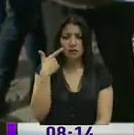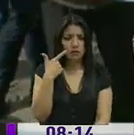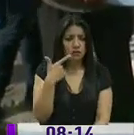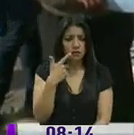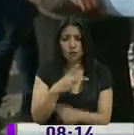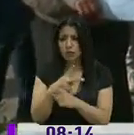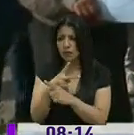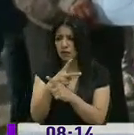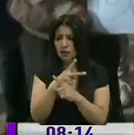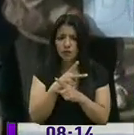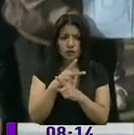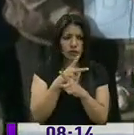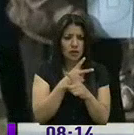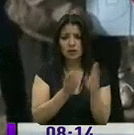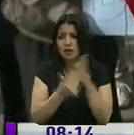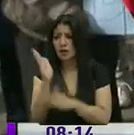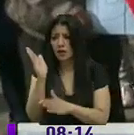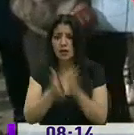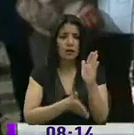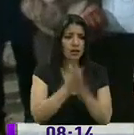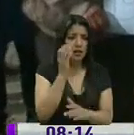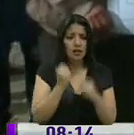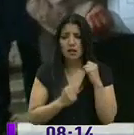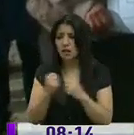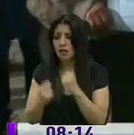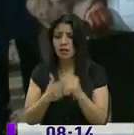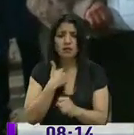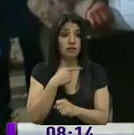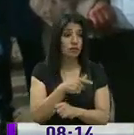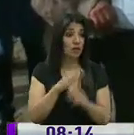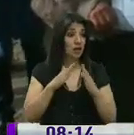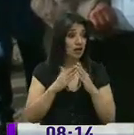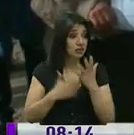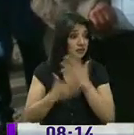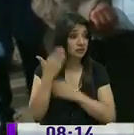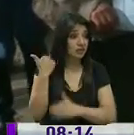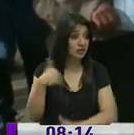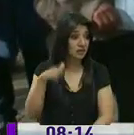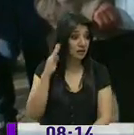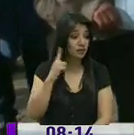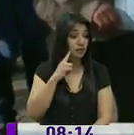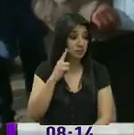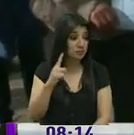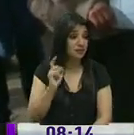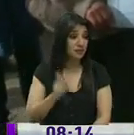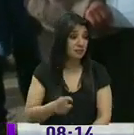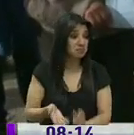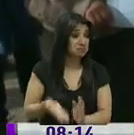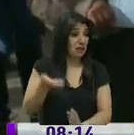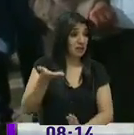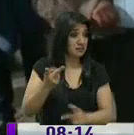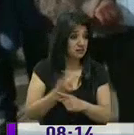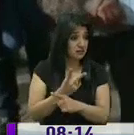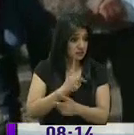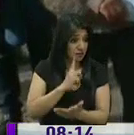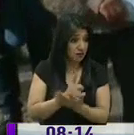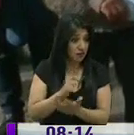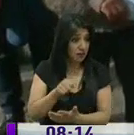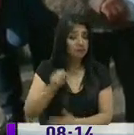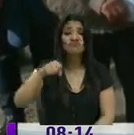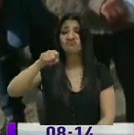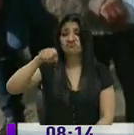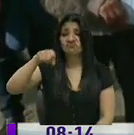cuidado corre para un lado corre por otro porque usted que vive aquí hace mucho tiempo cree entonces que se ha incrementado la inseguridad